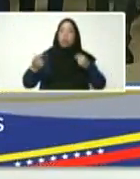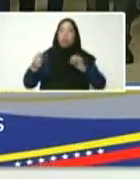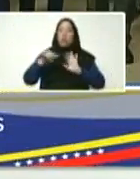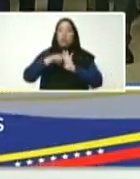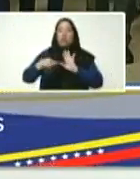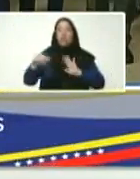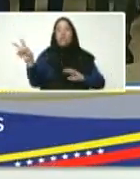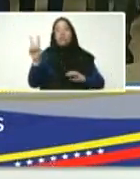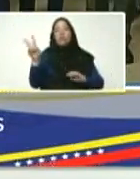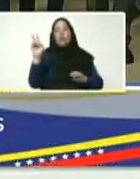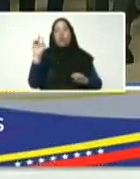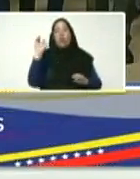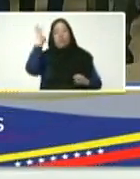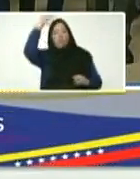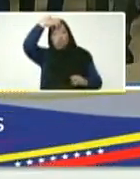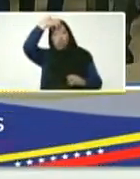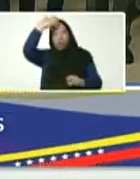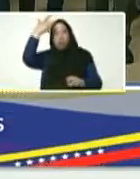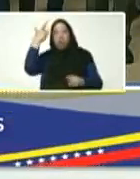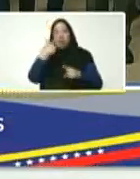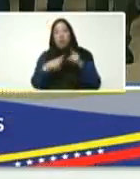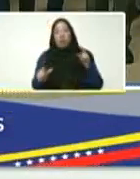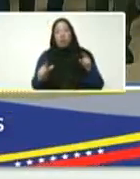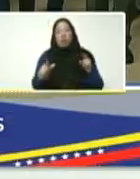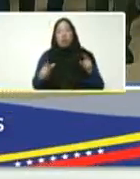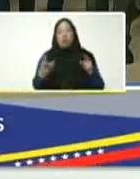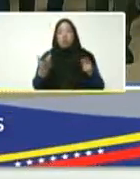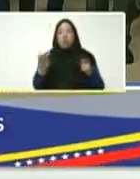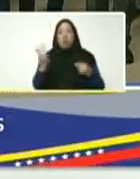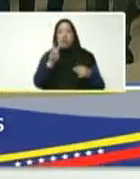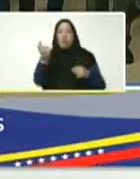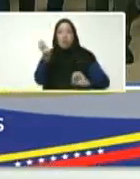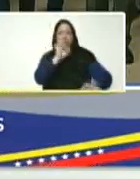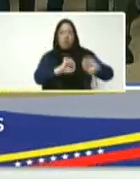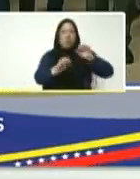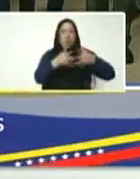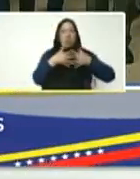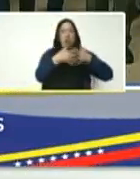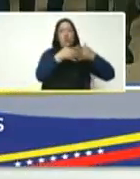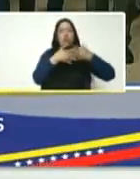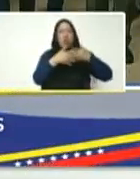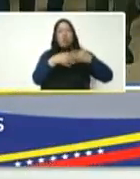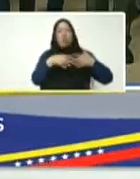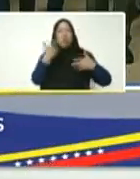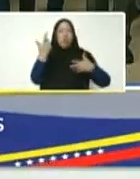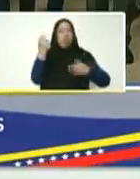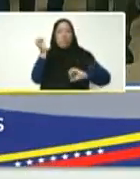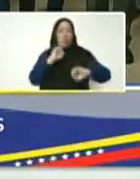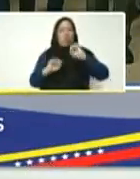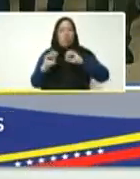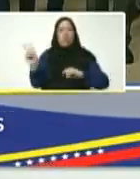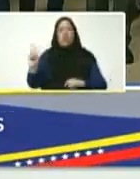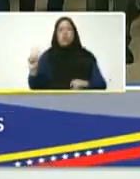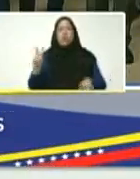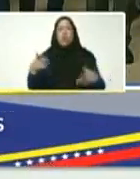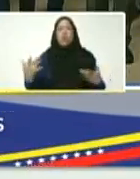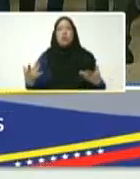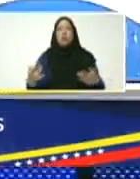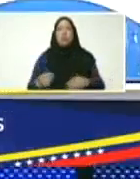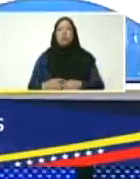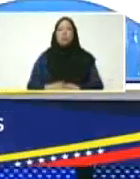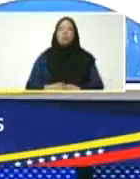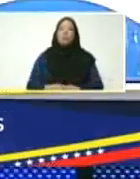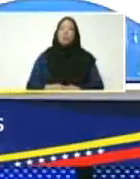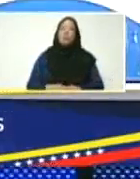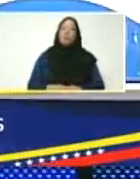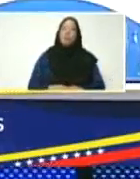Venezuela? Yo tengo que salir en defensa de Venezuela y de los venezolanos. ¿Ah? Se